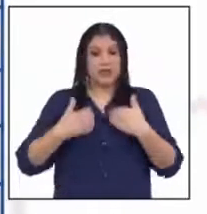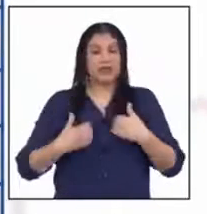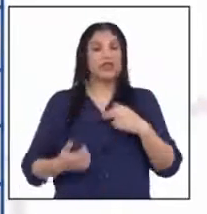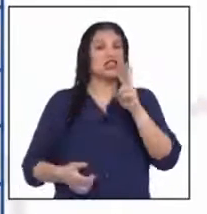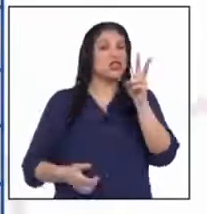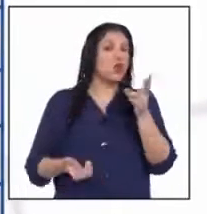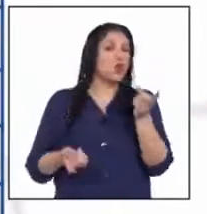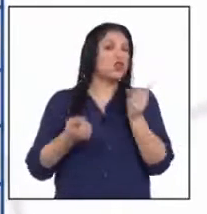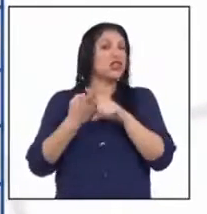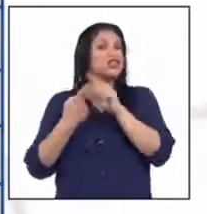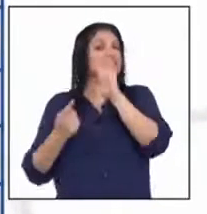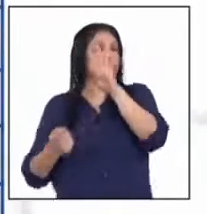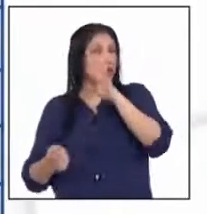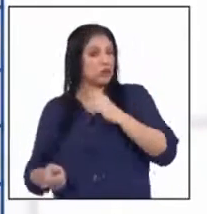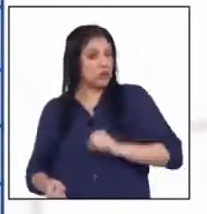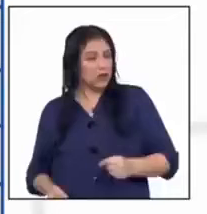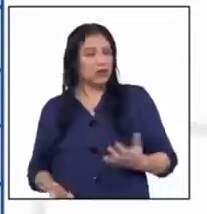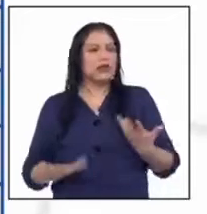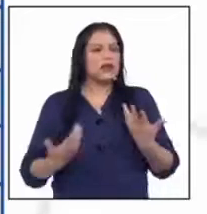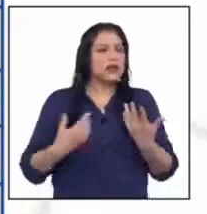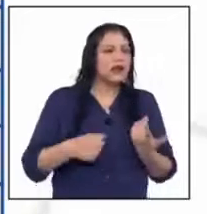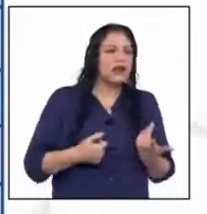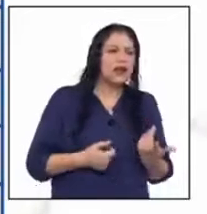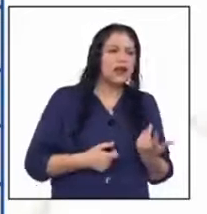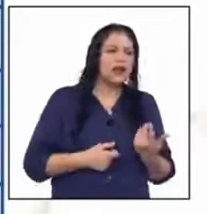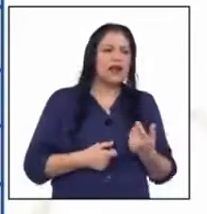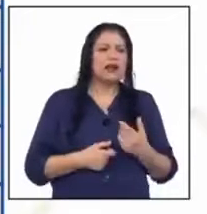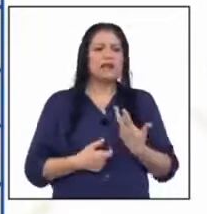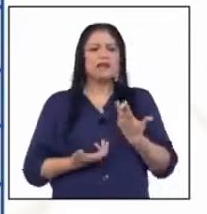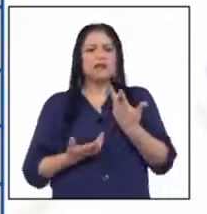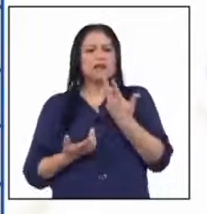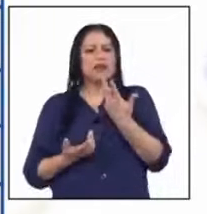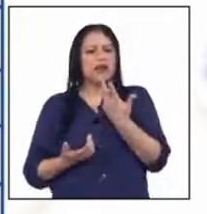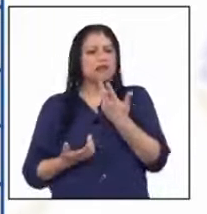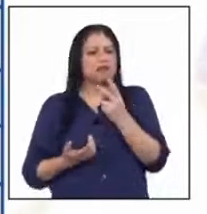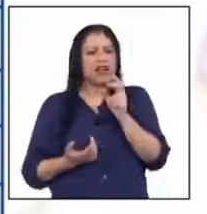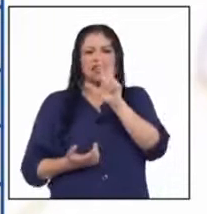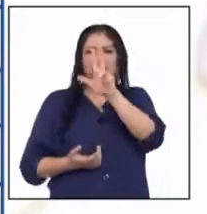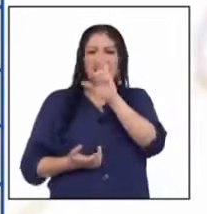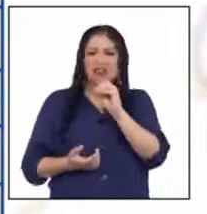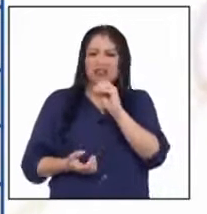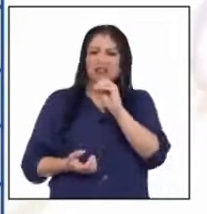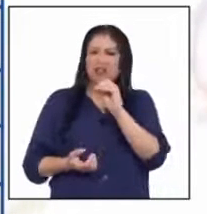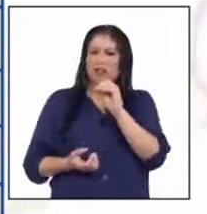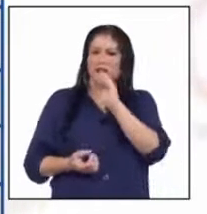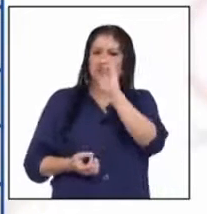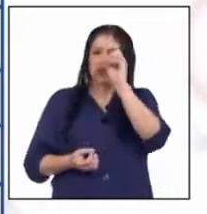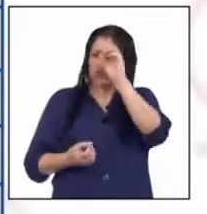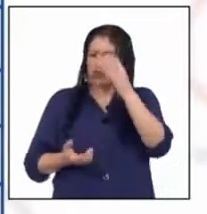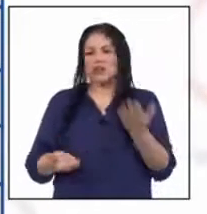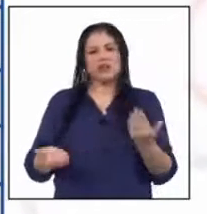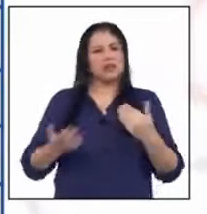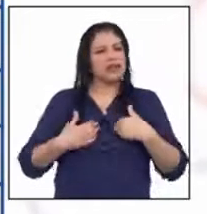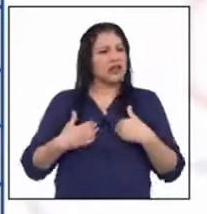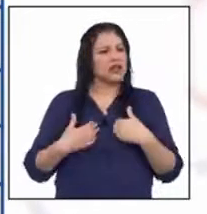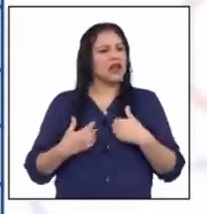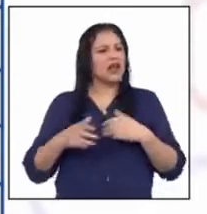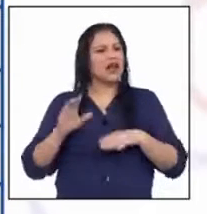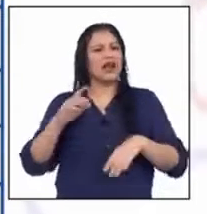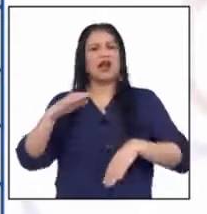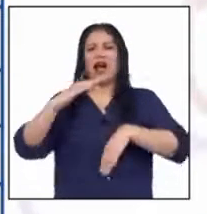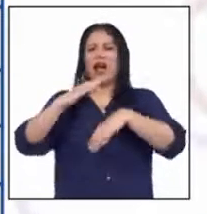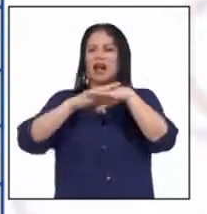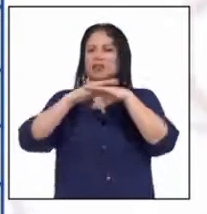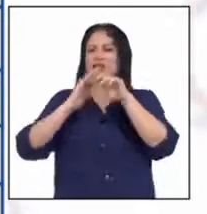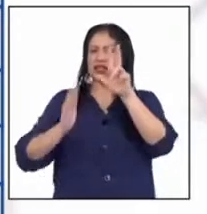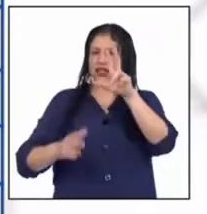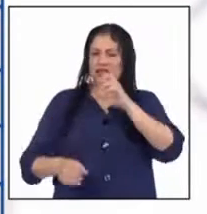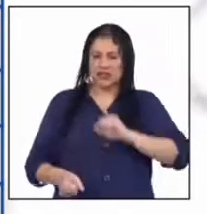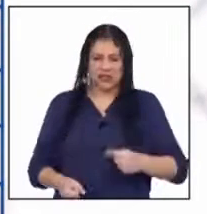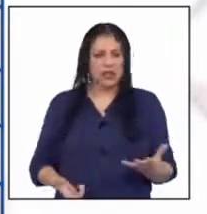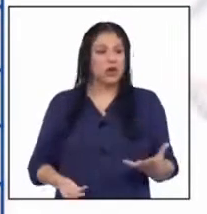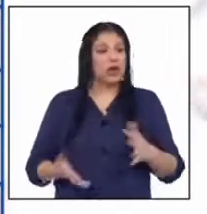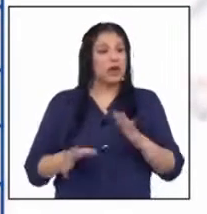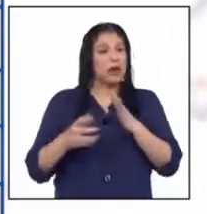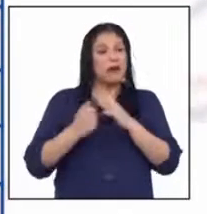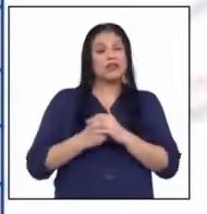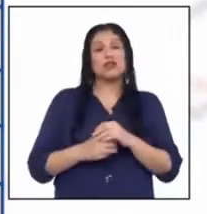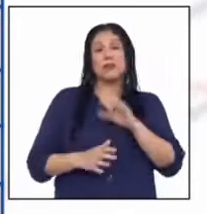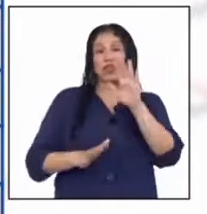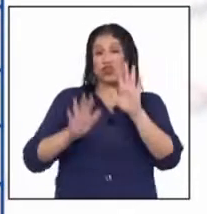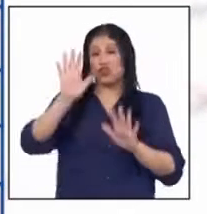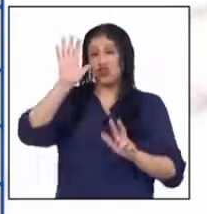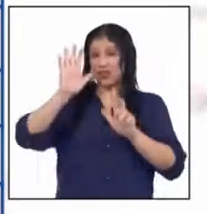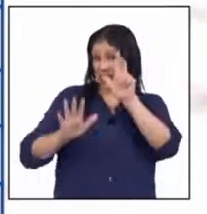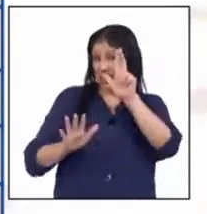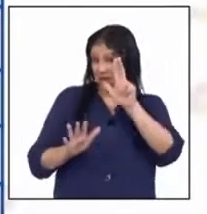13 familias tienen hasta 3 hijos como máximo, o dicho de otra forma, 13 familias tienen a lo más